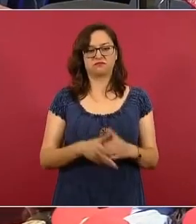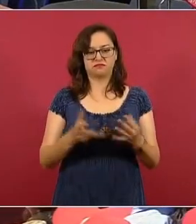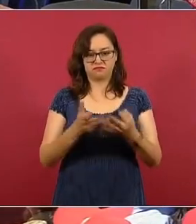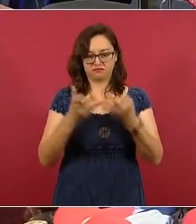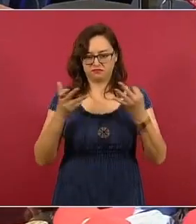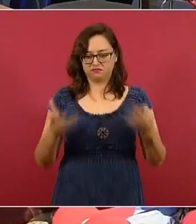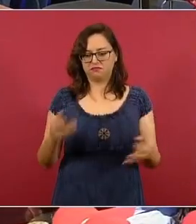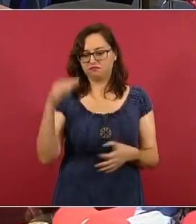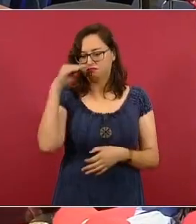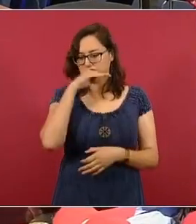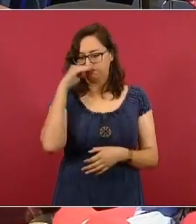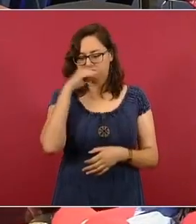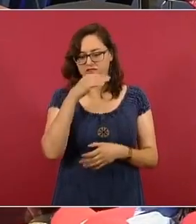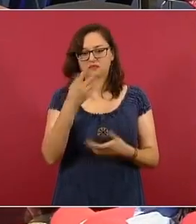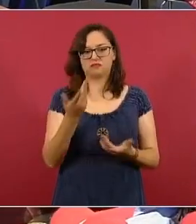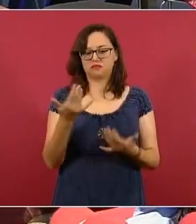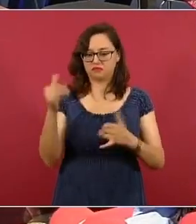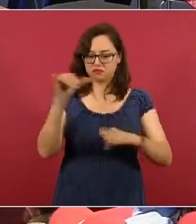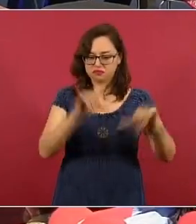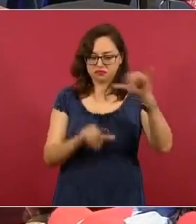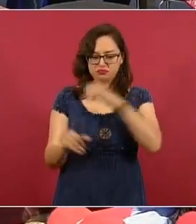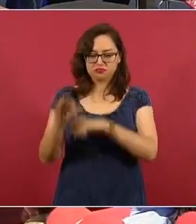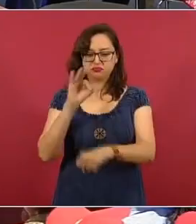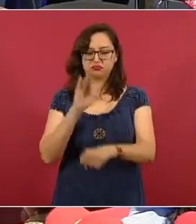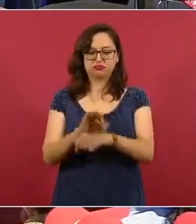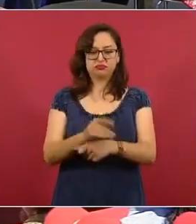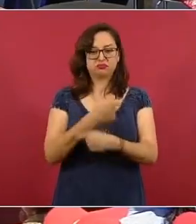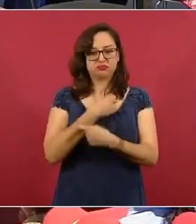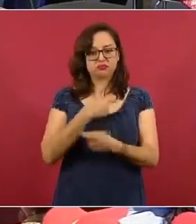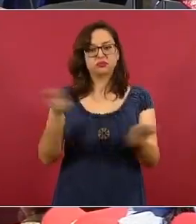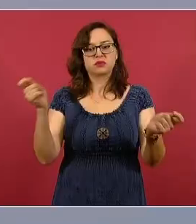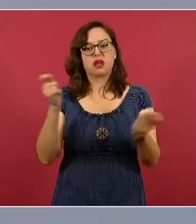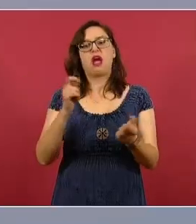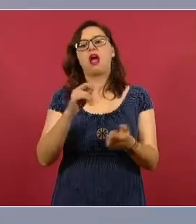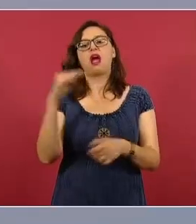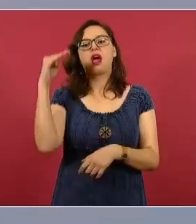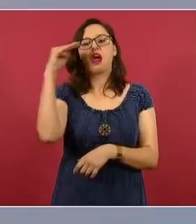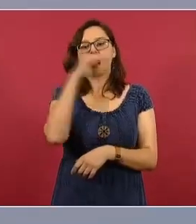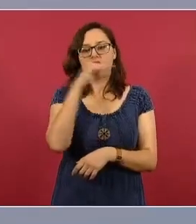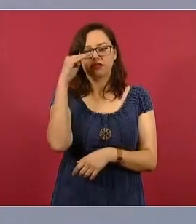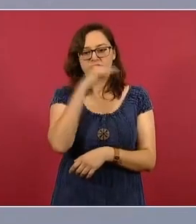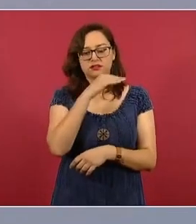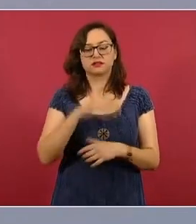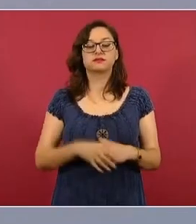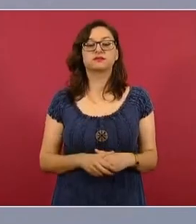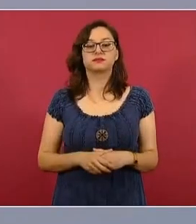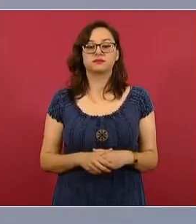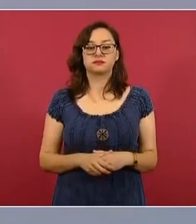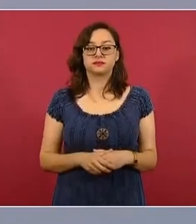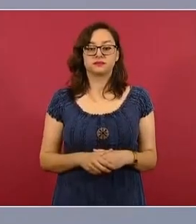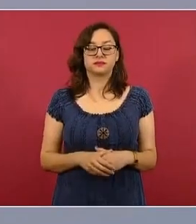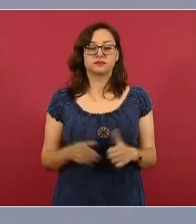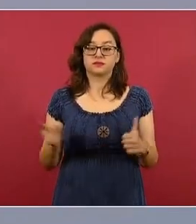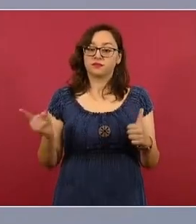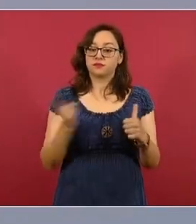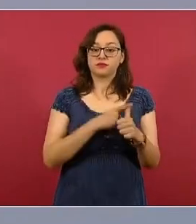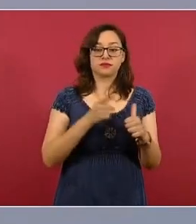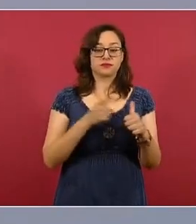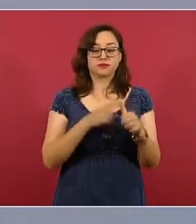fertilizantes gratuitos. Vamos a darle prioridad a los 2 millones